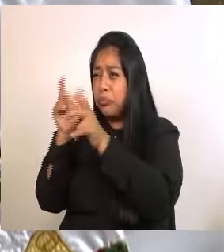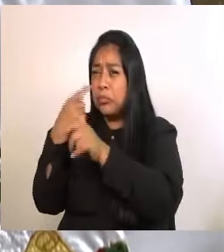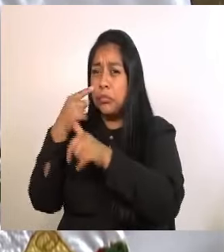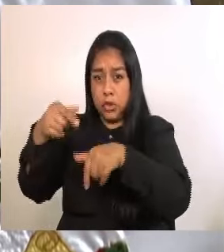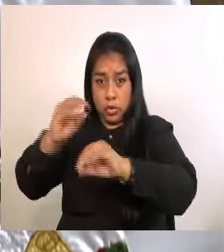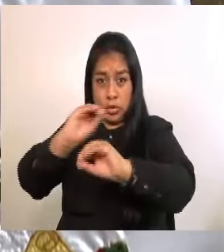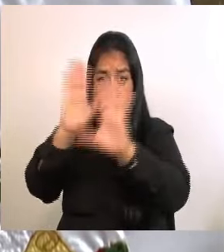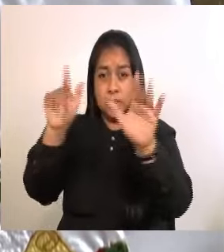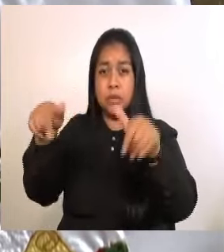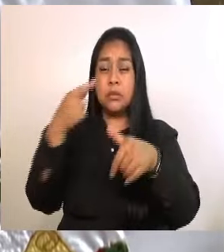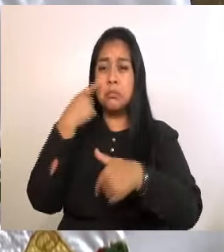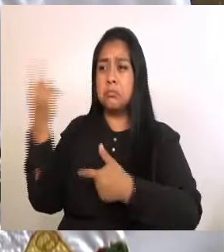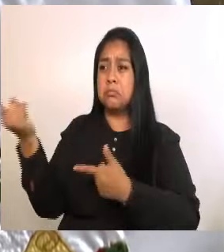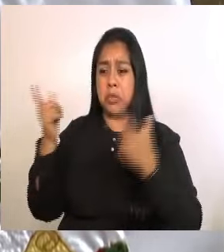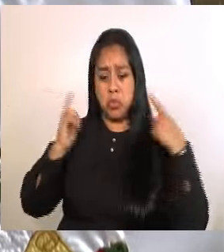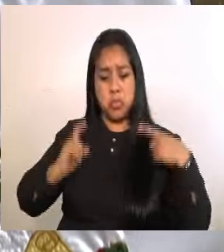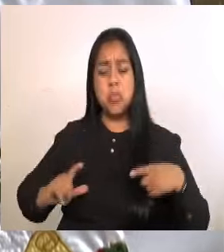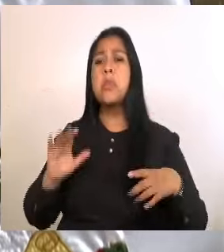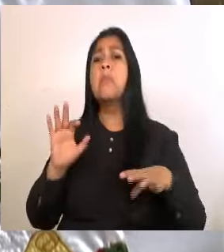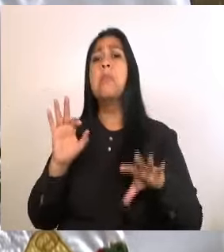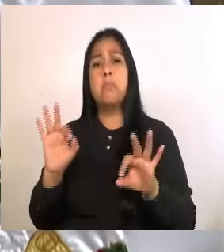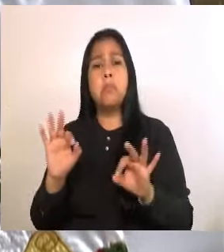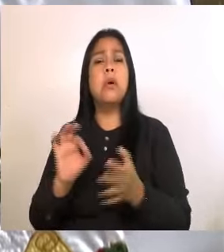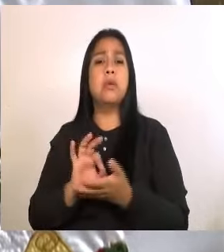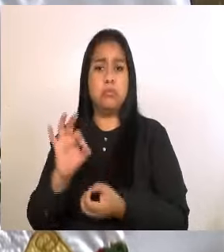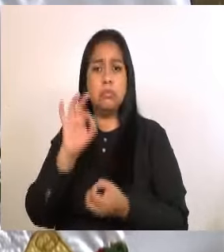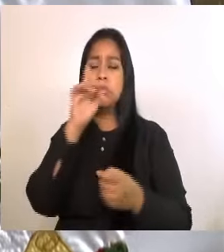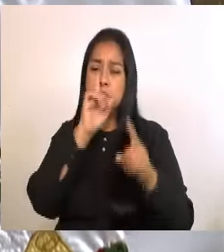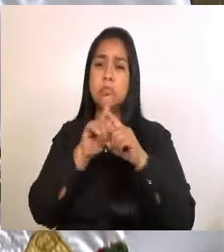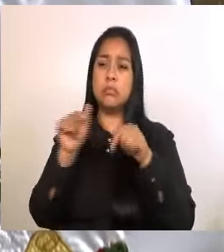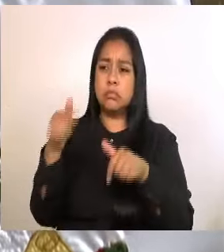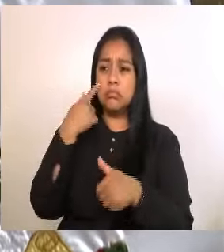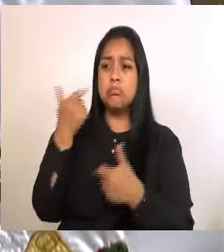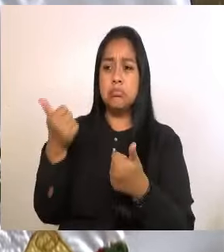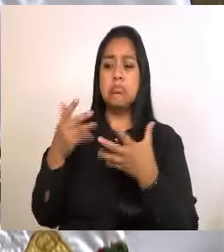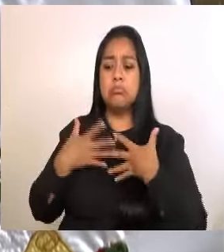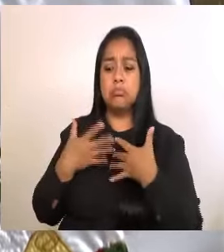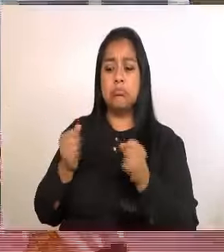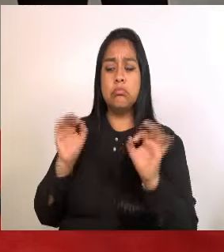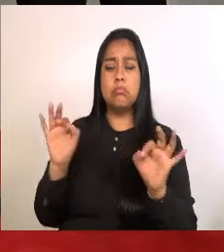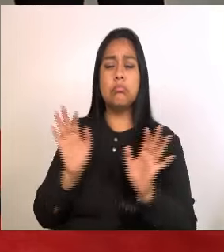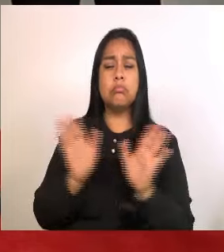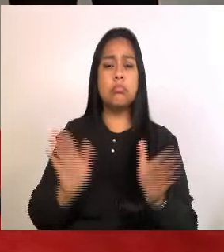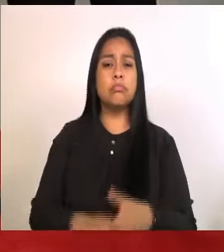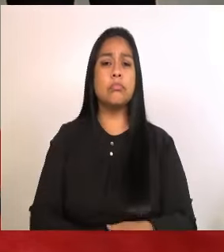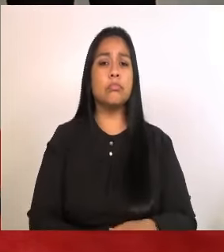mañana estaban en buen espíritu y generalmente en buena salud.